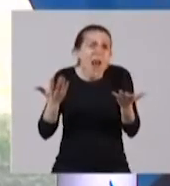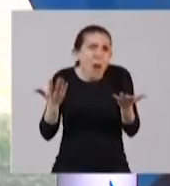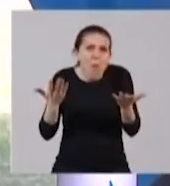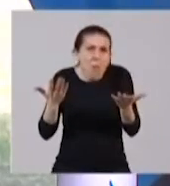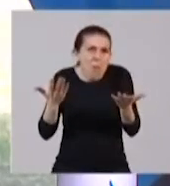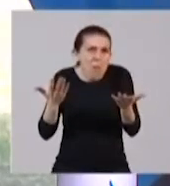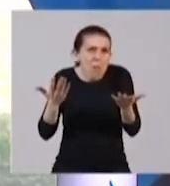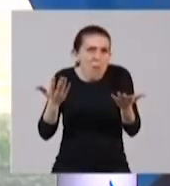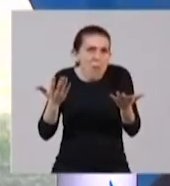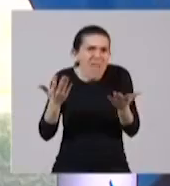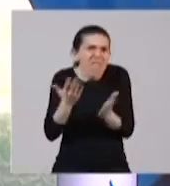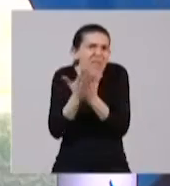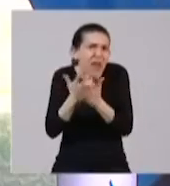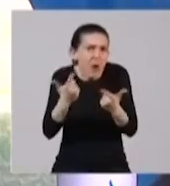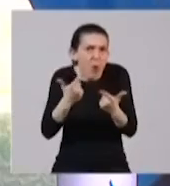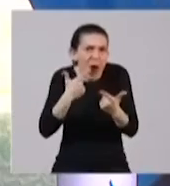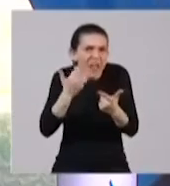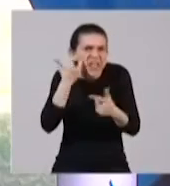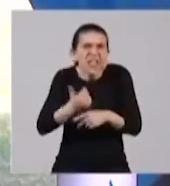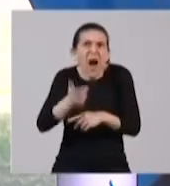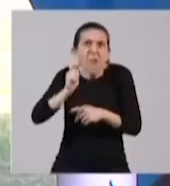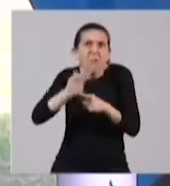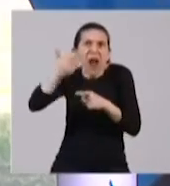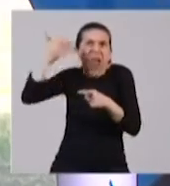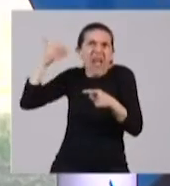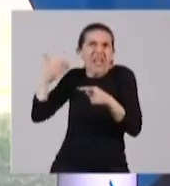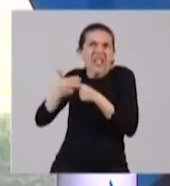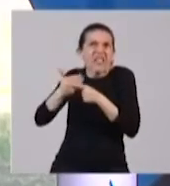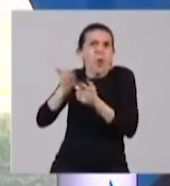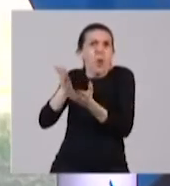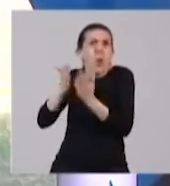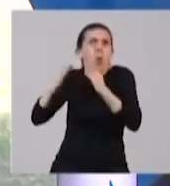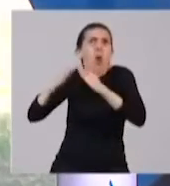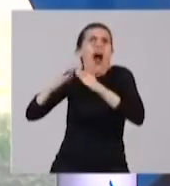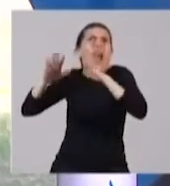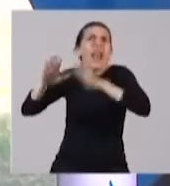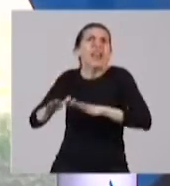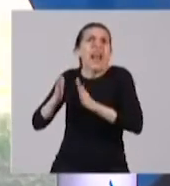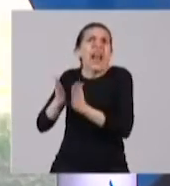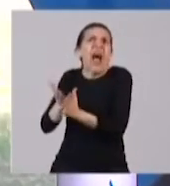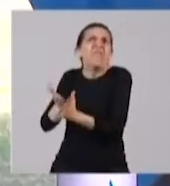la Argentina se olvidó de la cuarentena. Y si alguno duda, salgan a las